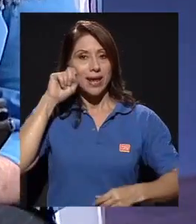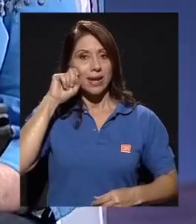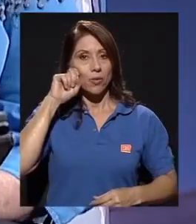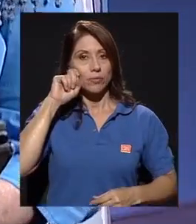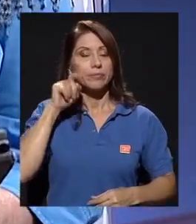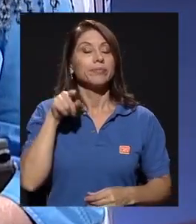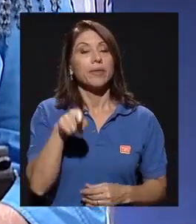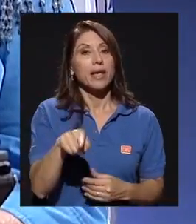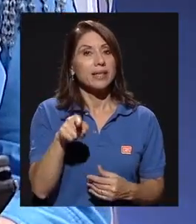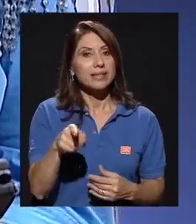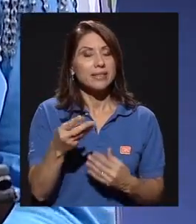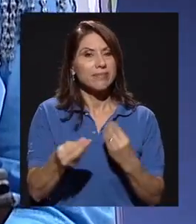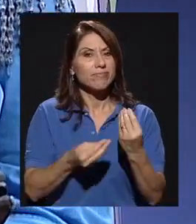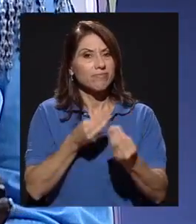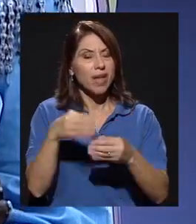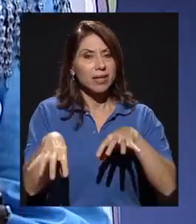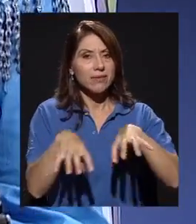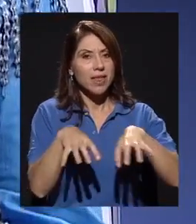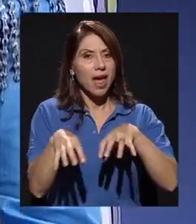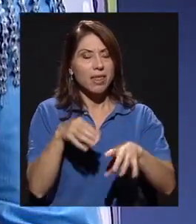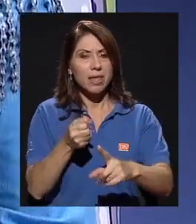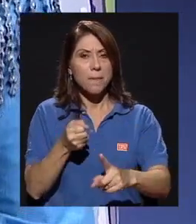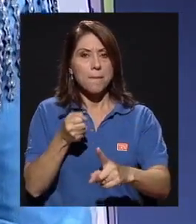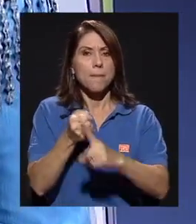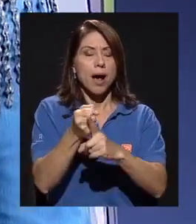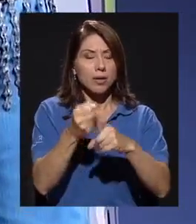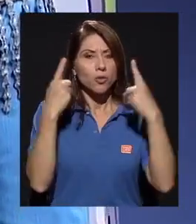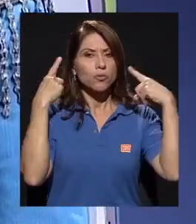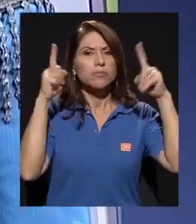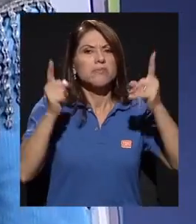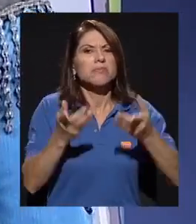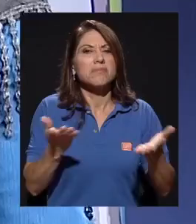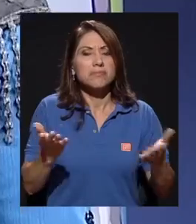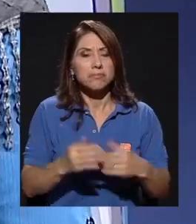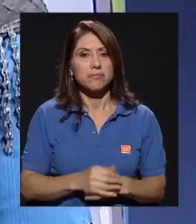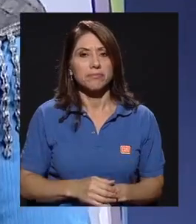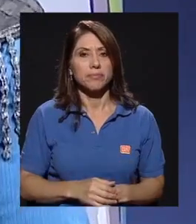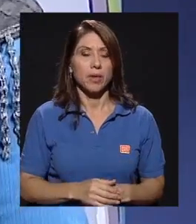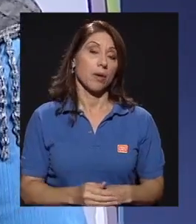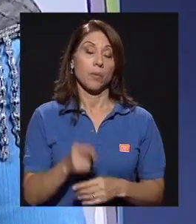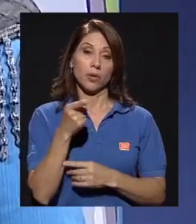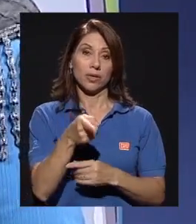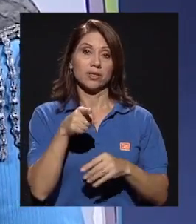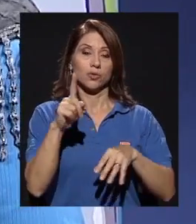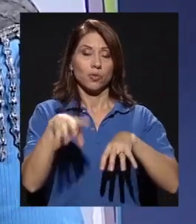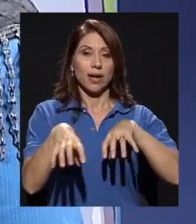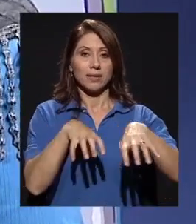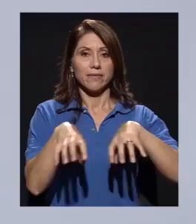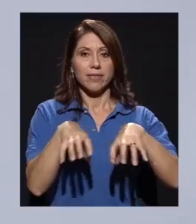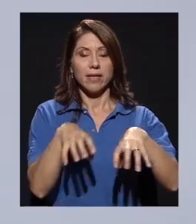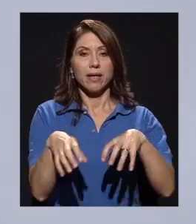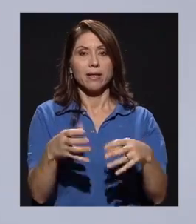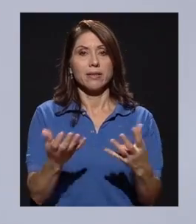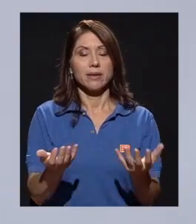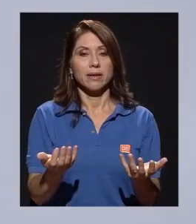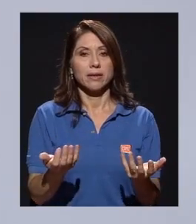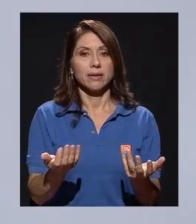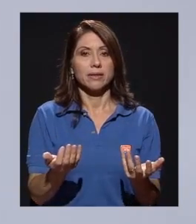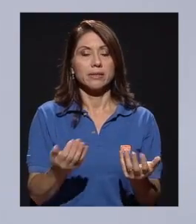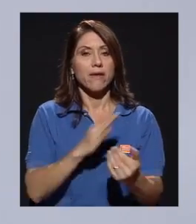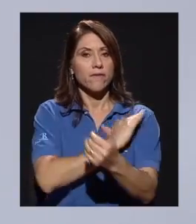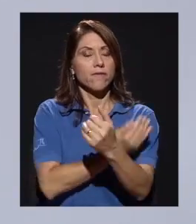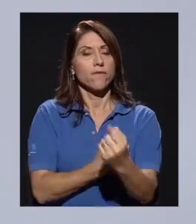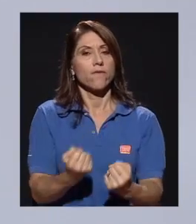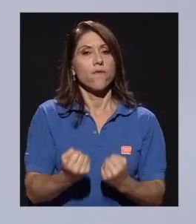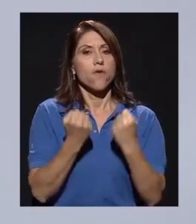Qué impacto y alcance tendrá esta actividad Bueno Este es un una actividad que está